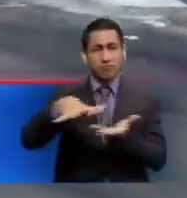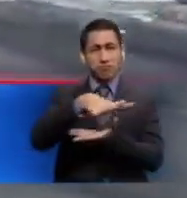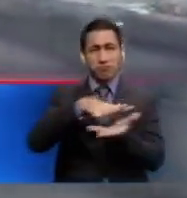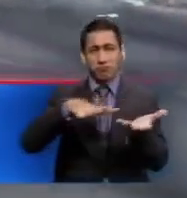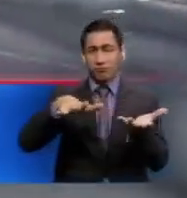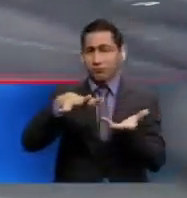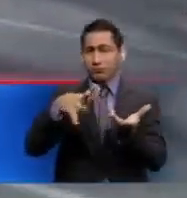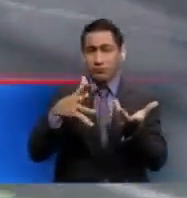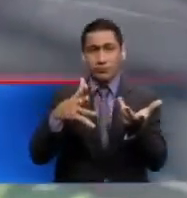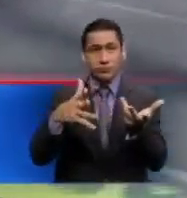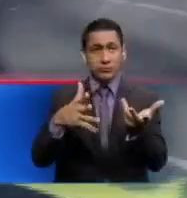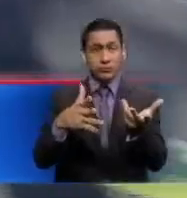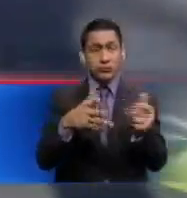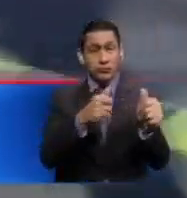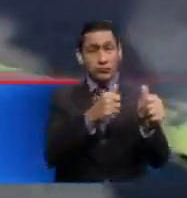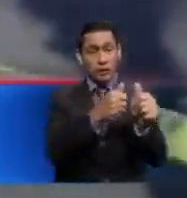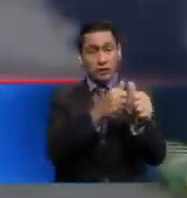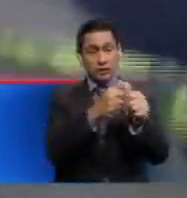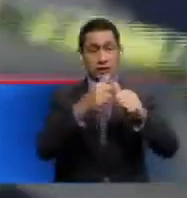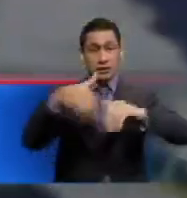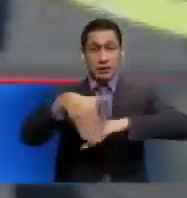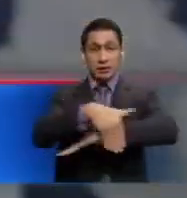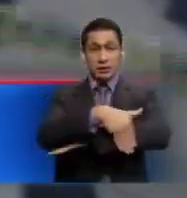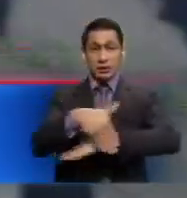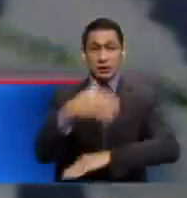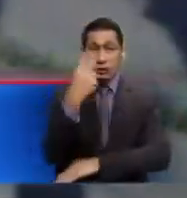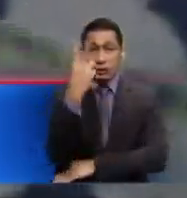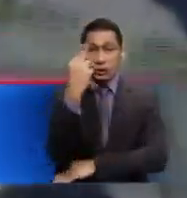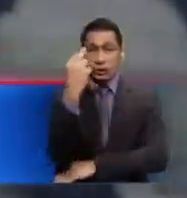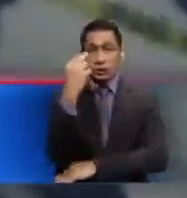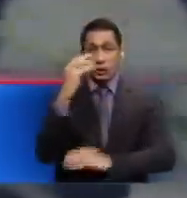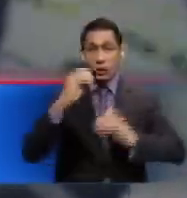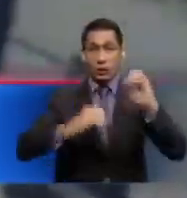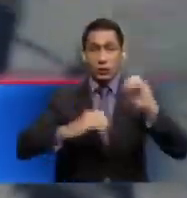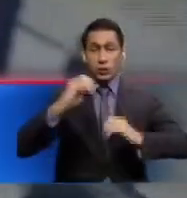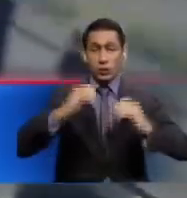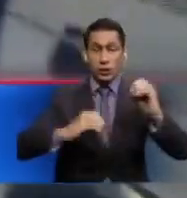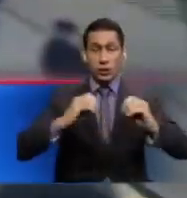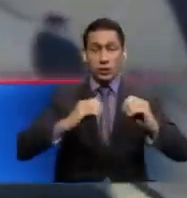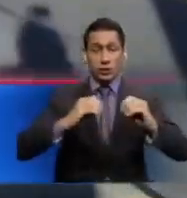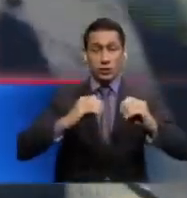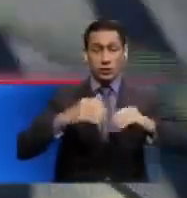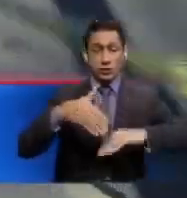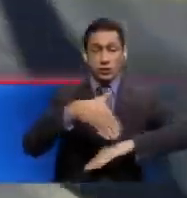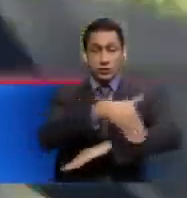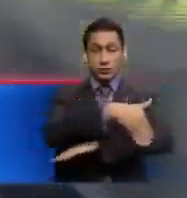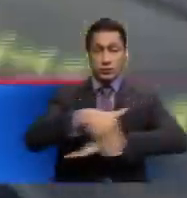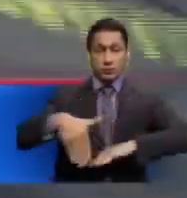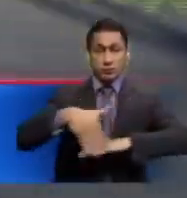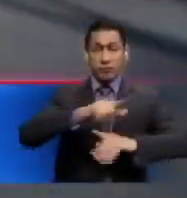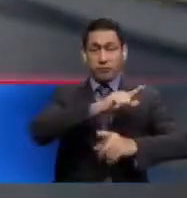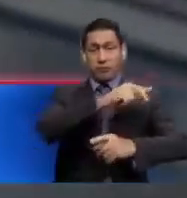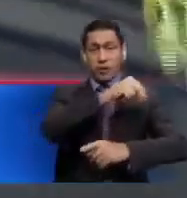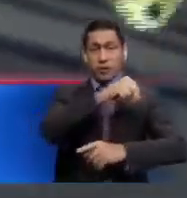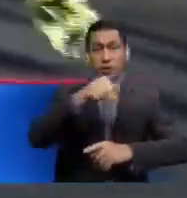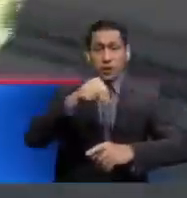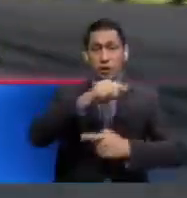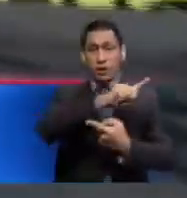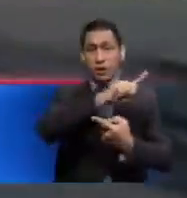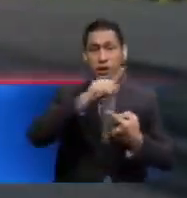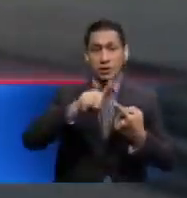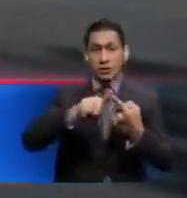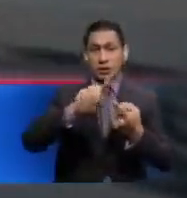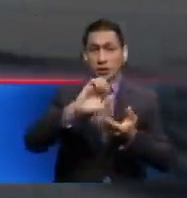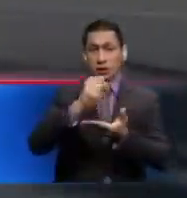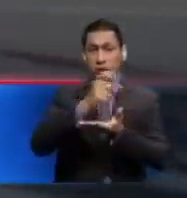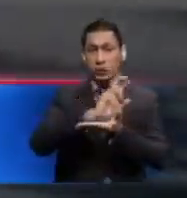Recordemos que estamos sobre la 12 de octubre en el tramo que va de norte a sur. De norte a sur, si me permite mi compañero darme unas imágenes para